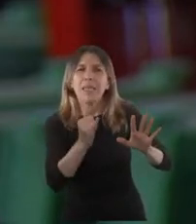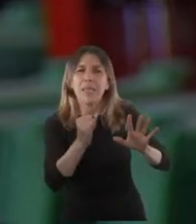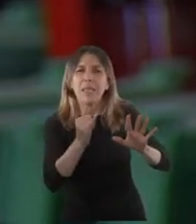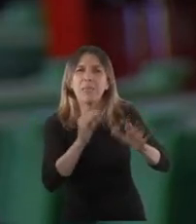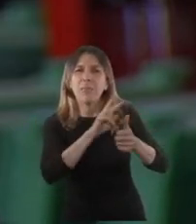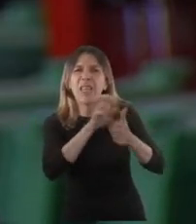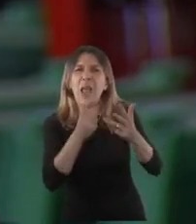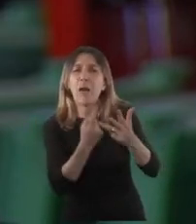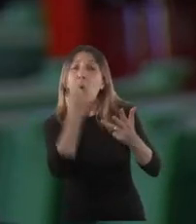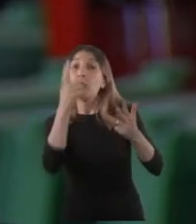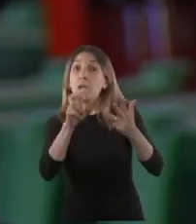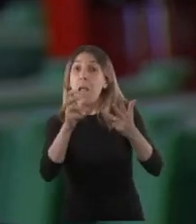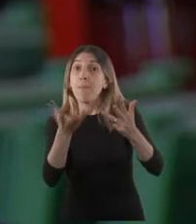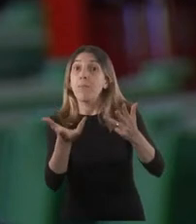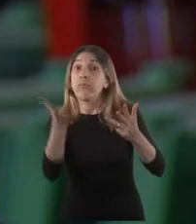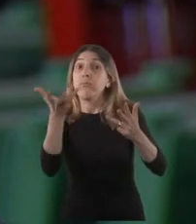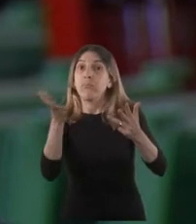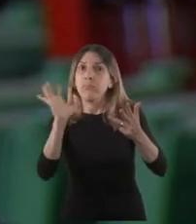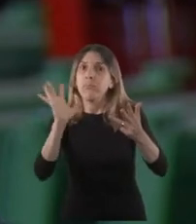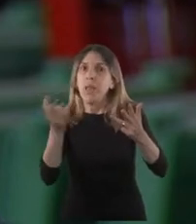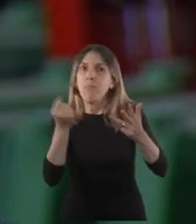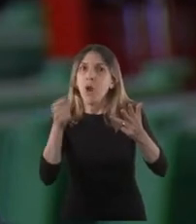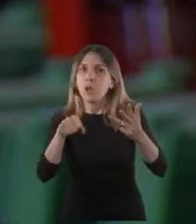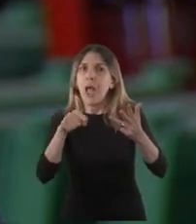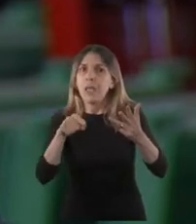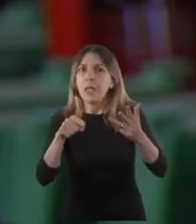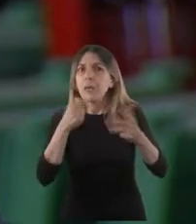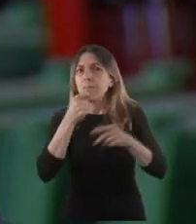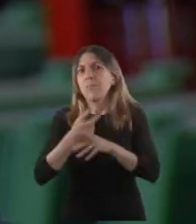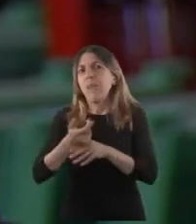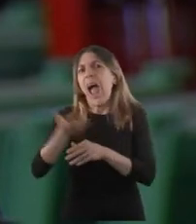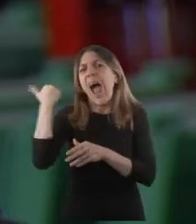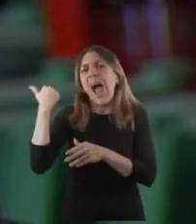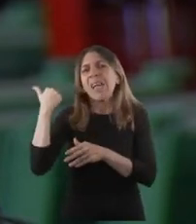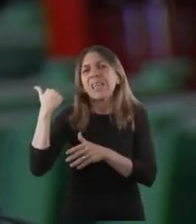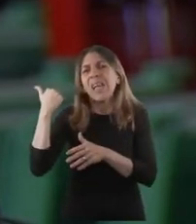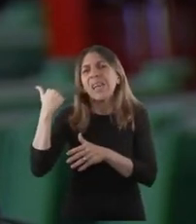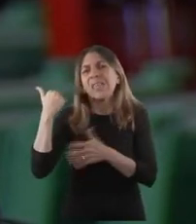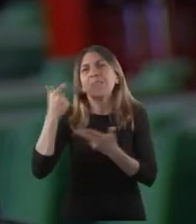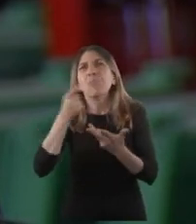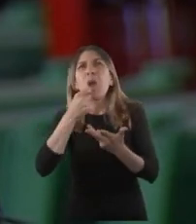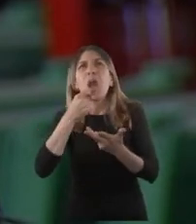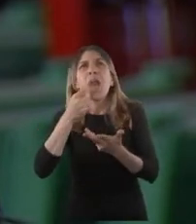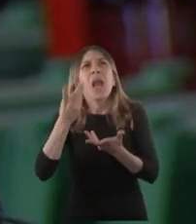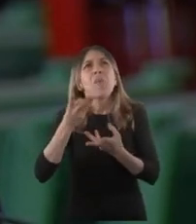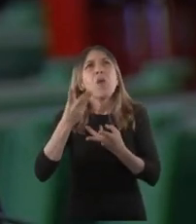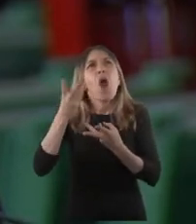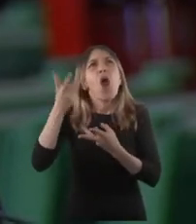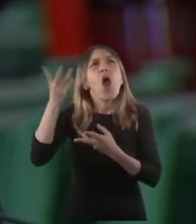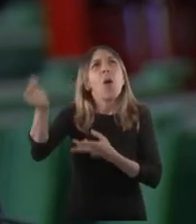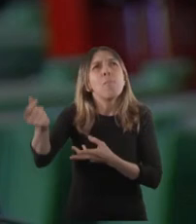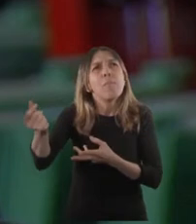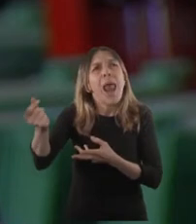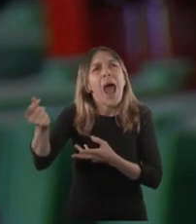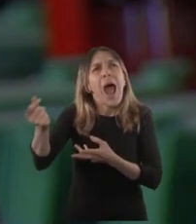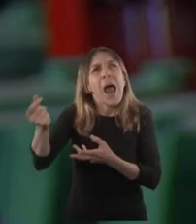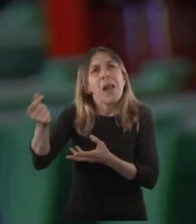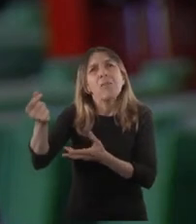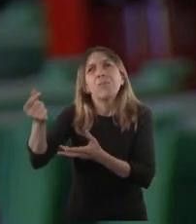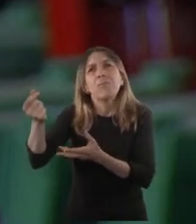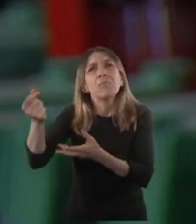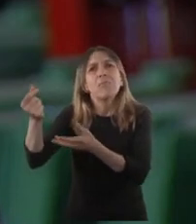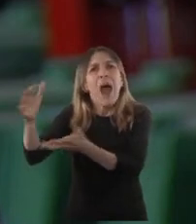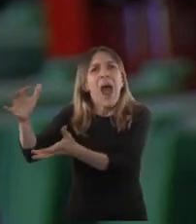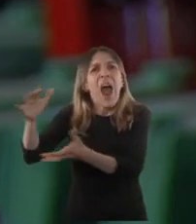que antes era imposible a lo mejor comprar o adquirir para bienes